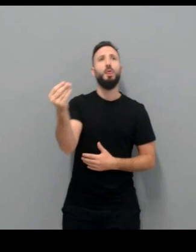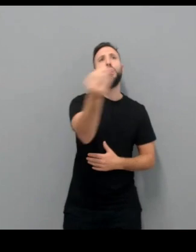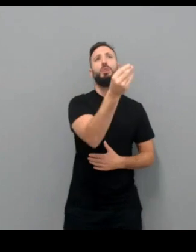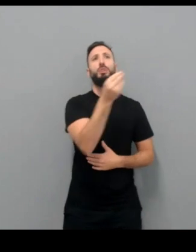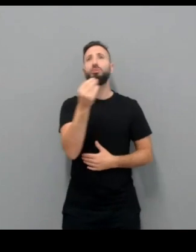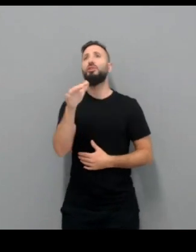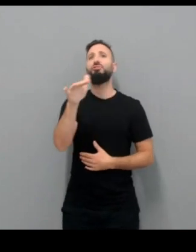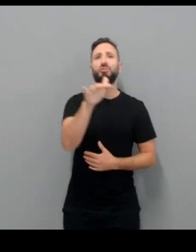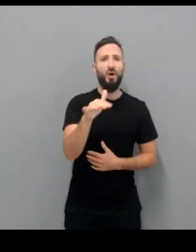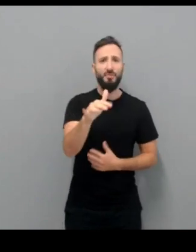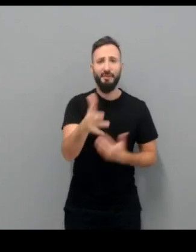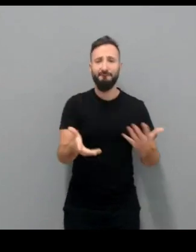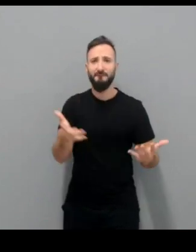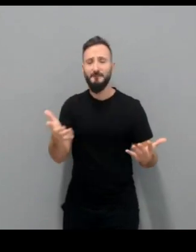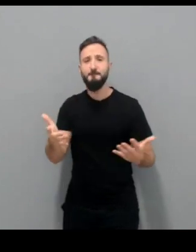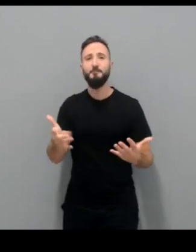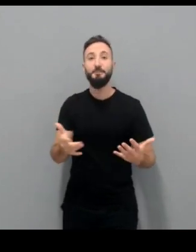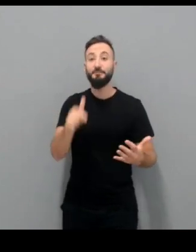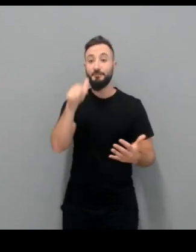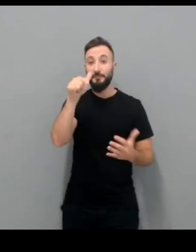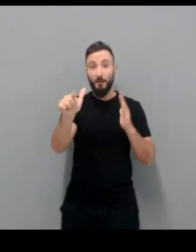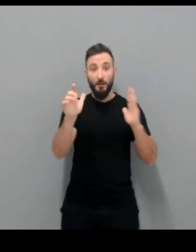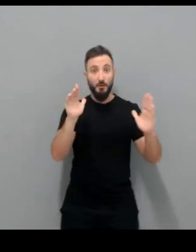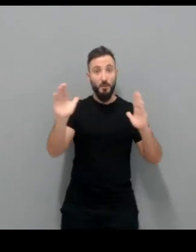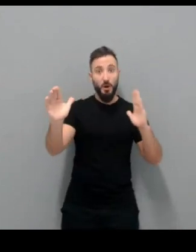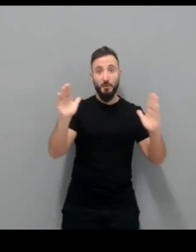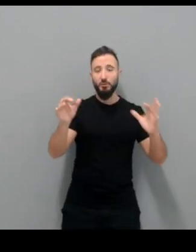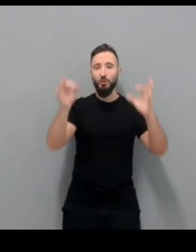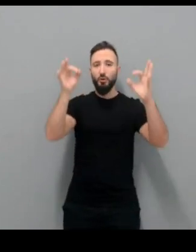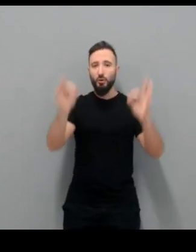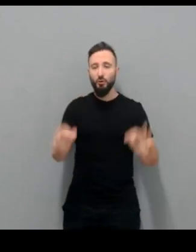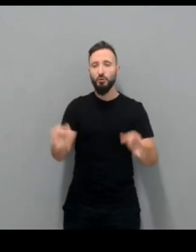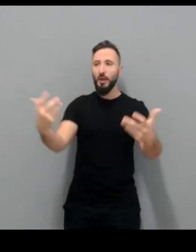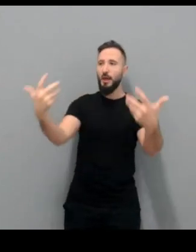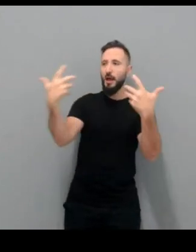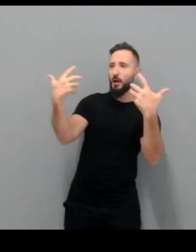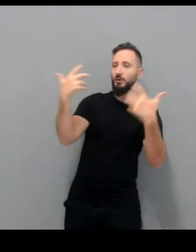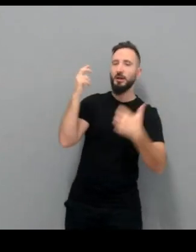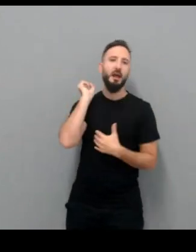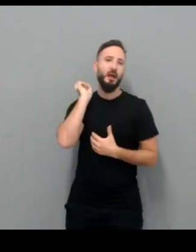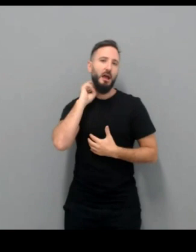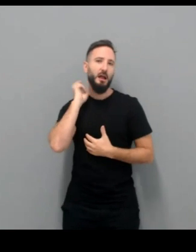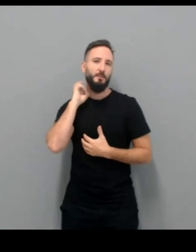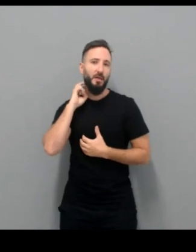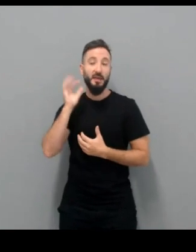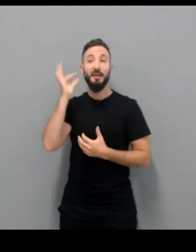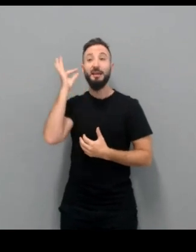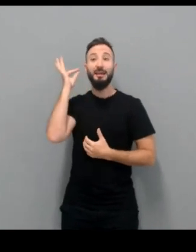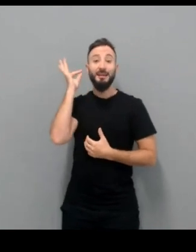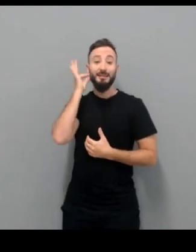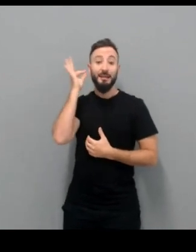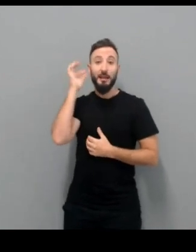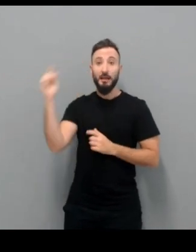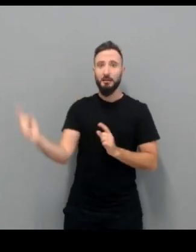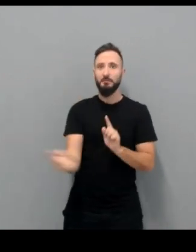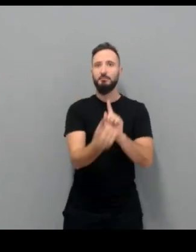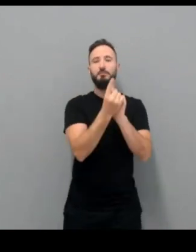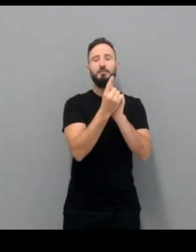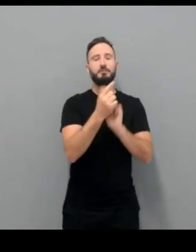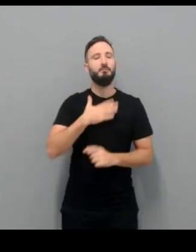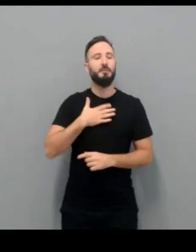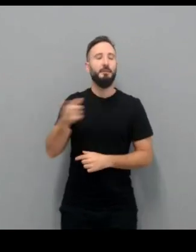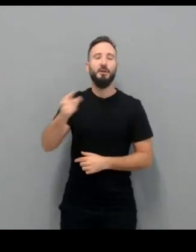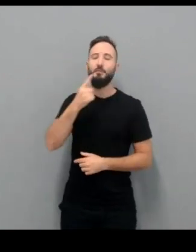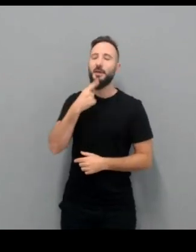no sé qué. Y en ese momento nos aconsejan venir a Espace, estamos con las chicas de Espace, que para mí, ellas dicen